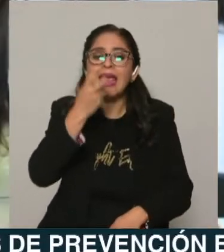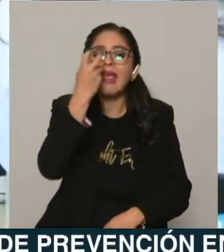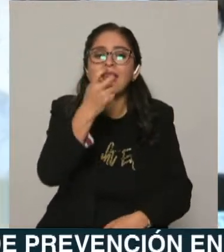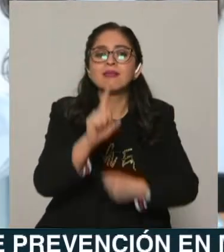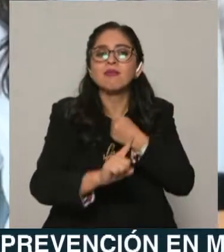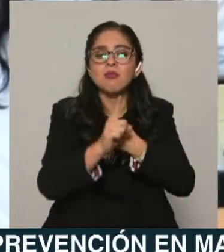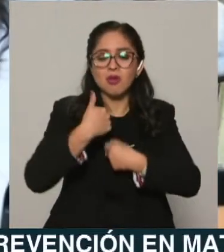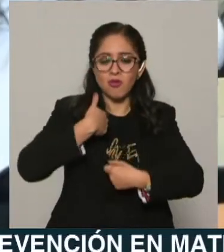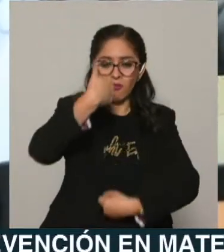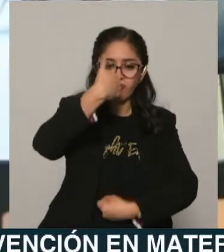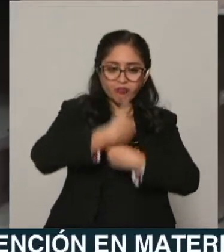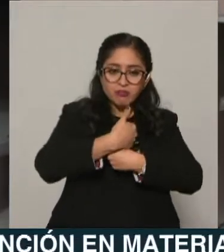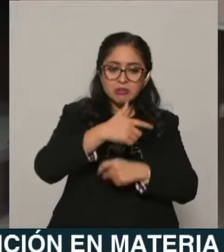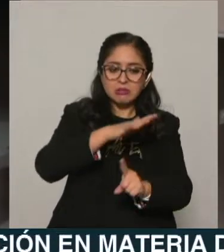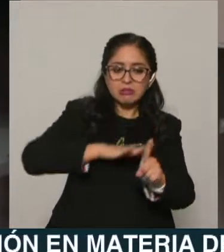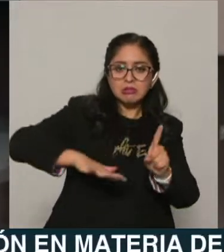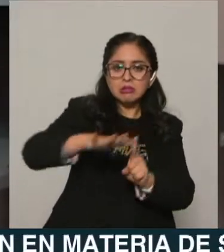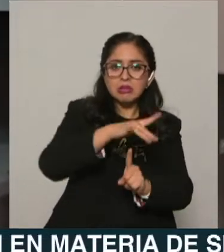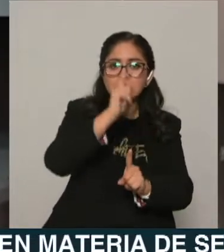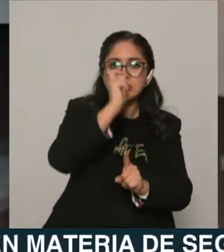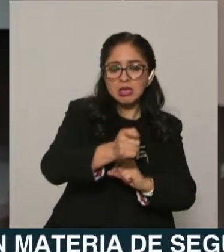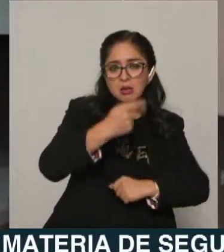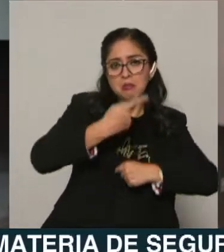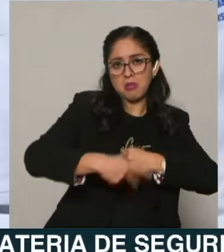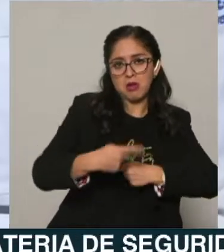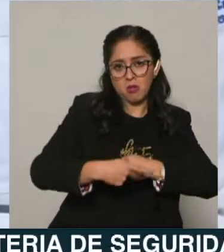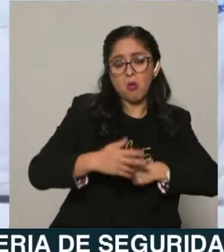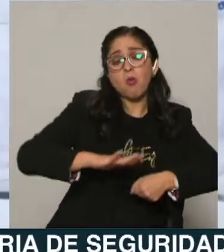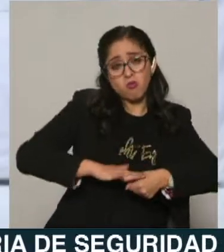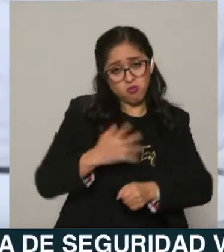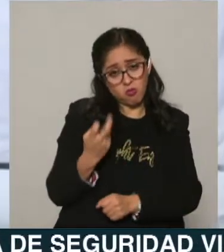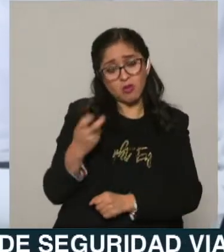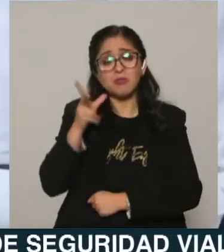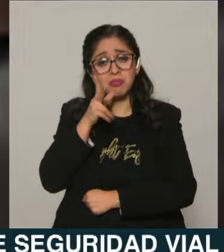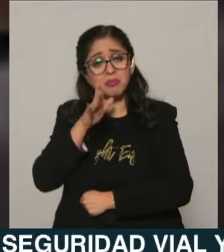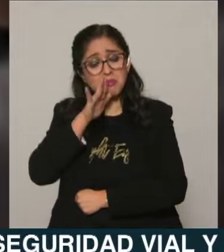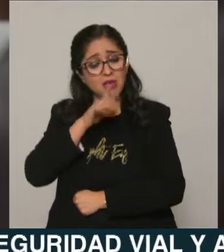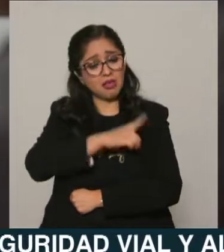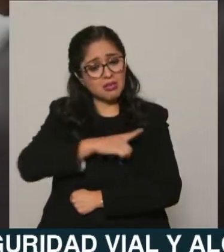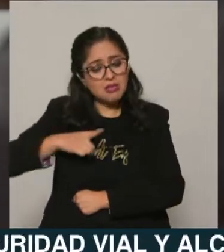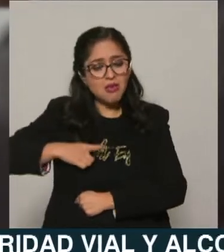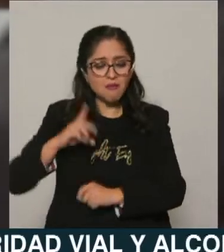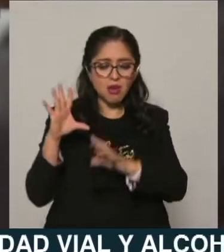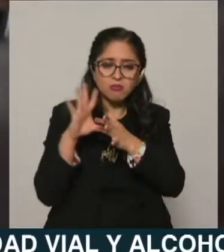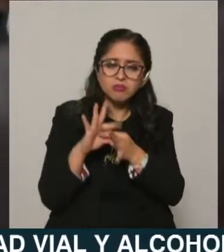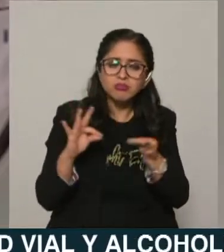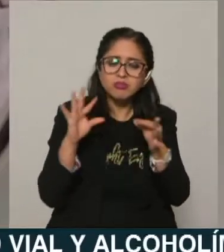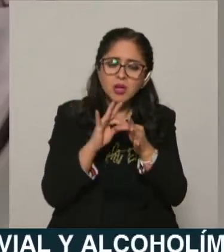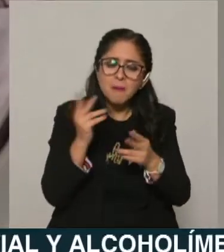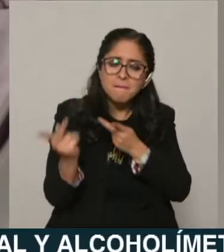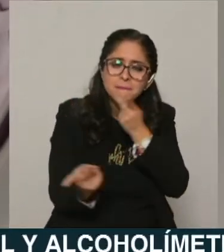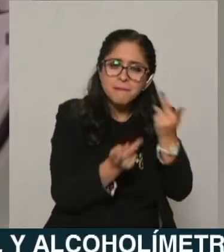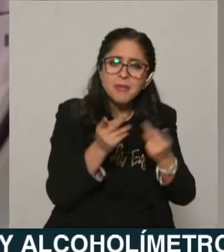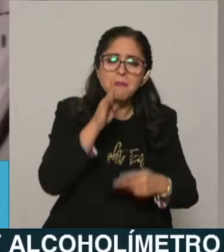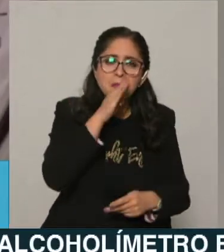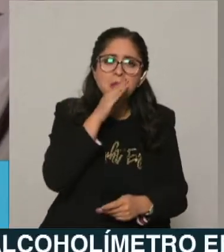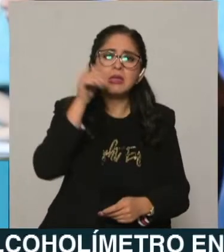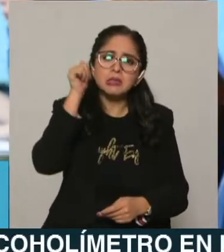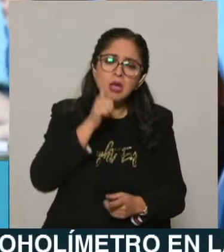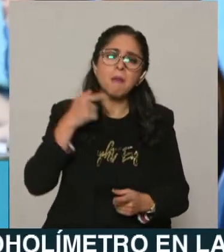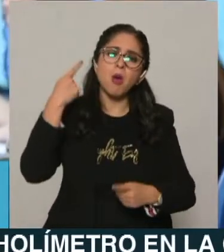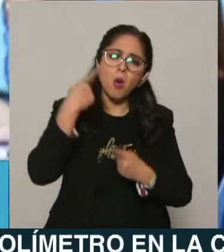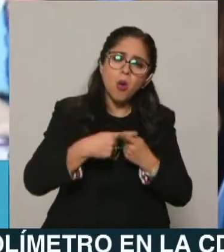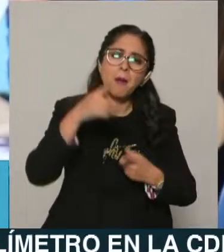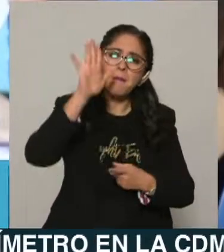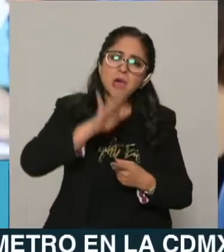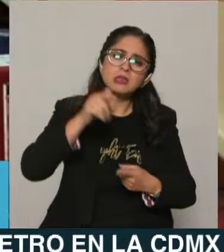la situación de peligro. El tema es hablar con nuestros hijos. Parece como merolico, como perico, estar repitiendo una